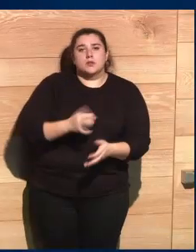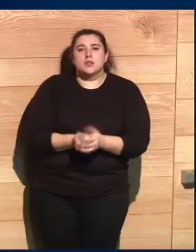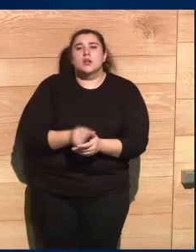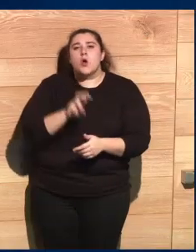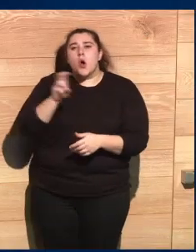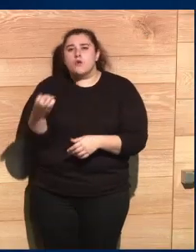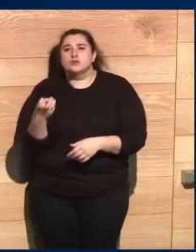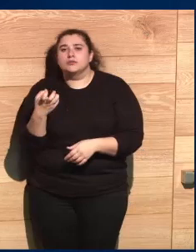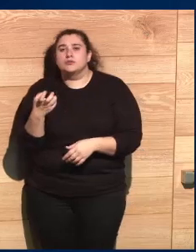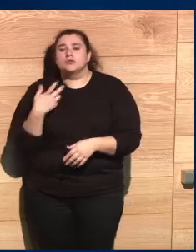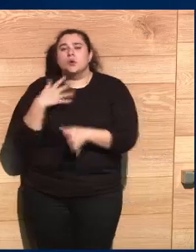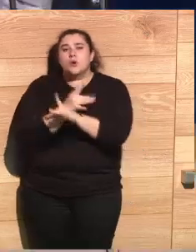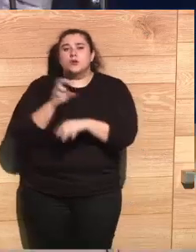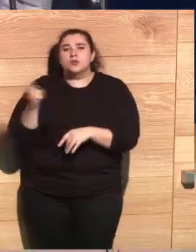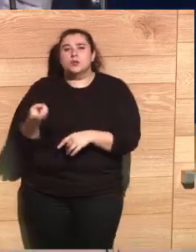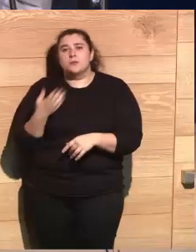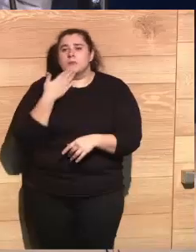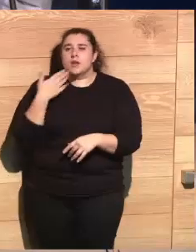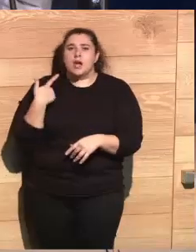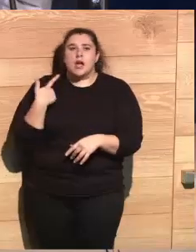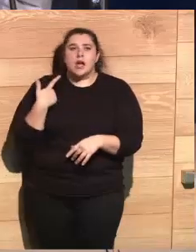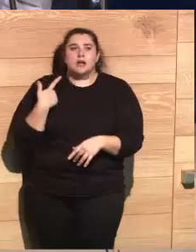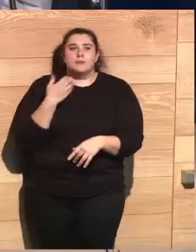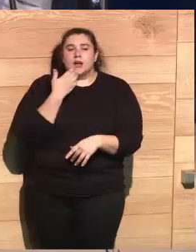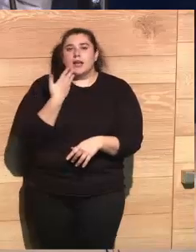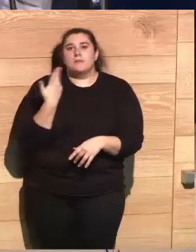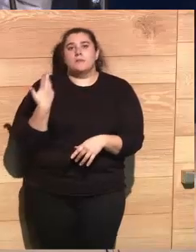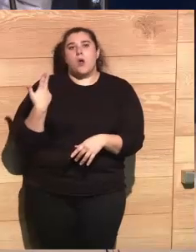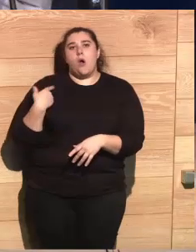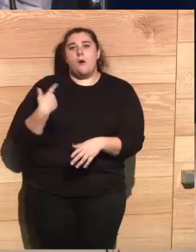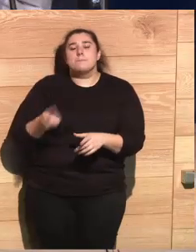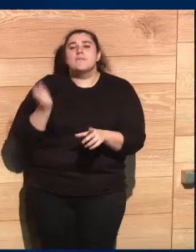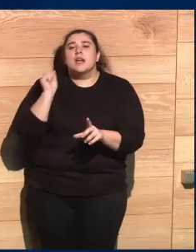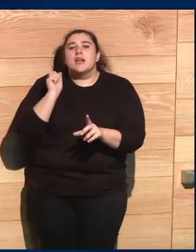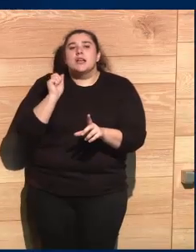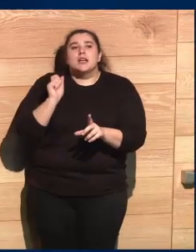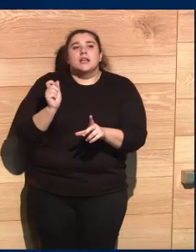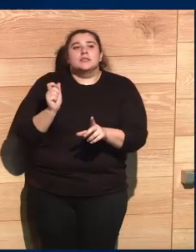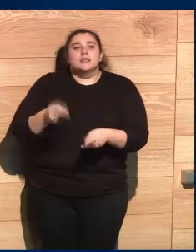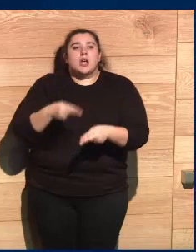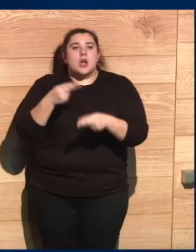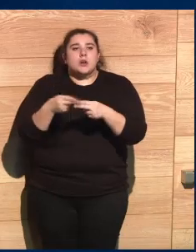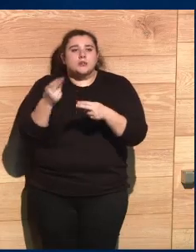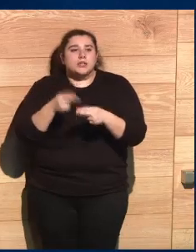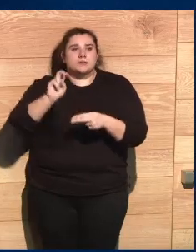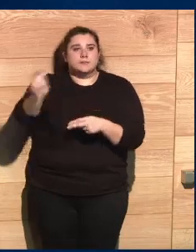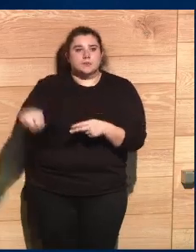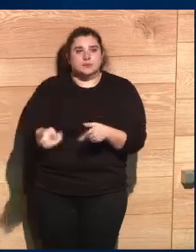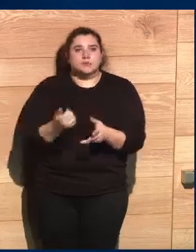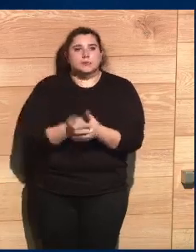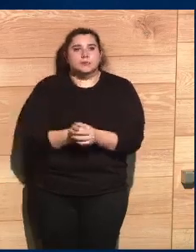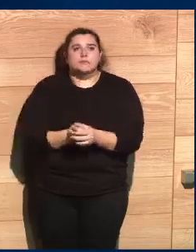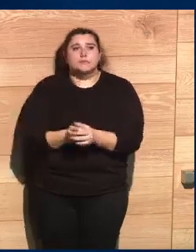para pretender que son juegos, pero no son juegos, son tragaperras. Es decir, tragaperras que vienen disfrazadas de juegos, ¿no? Y